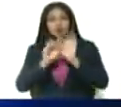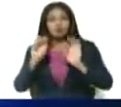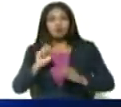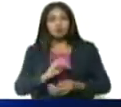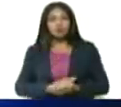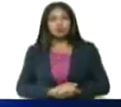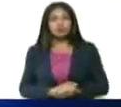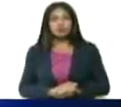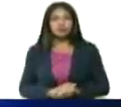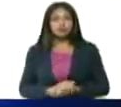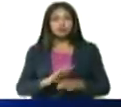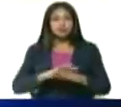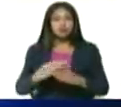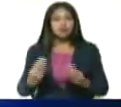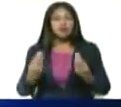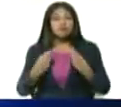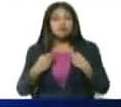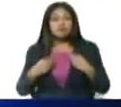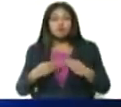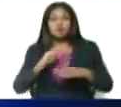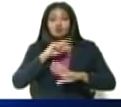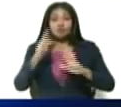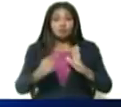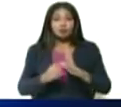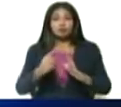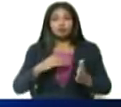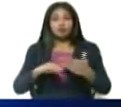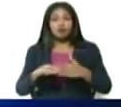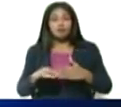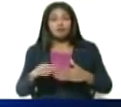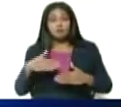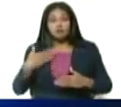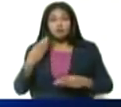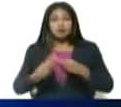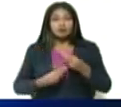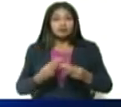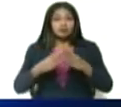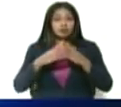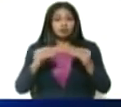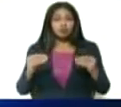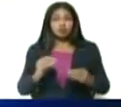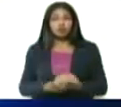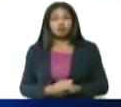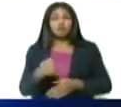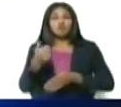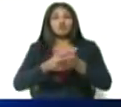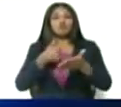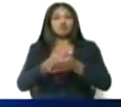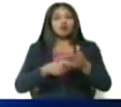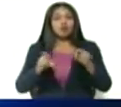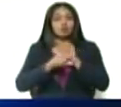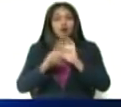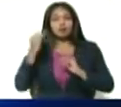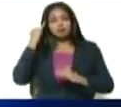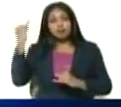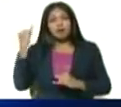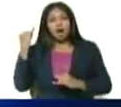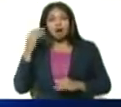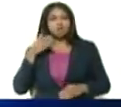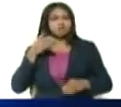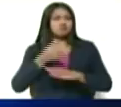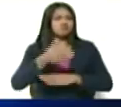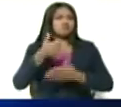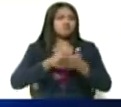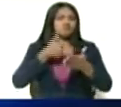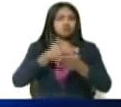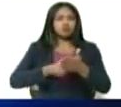porque vivos y saludables podemos hacer lo que sea, luchar por nuestras ideas,